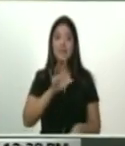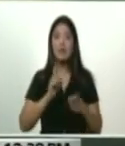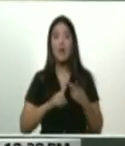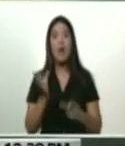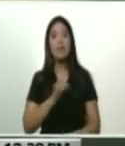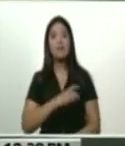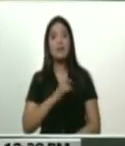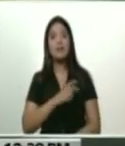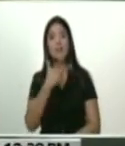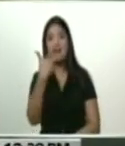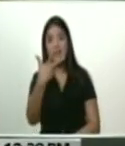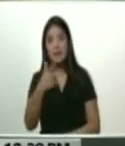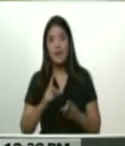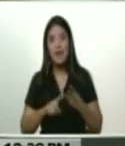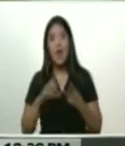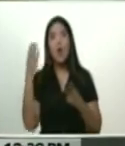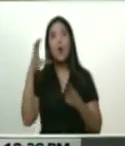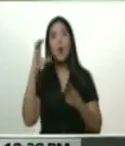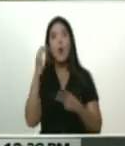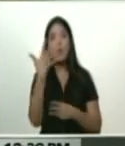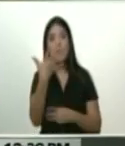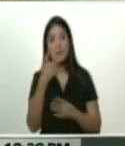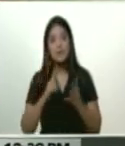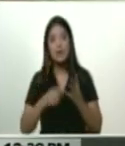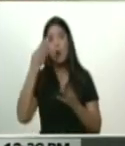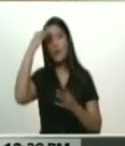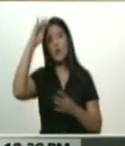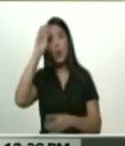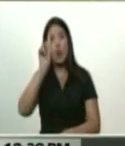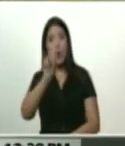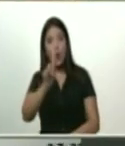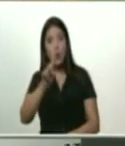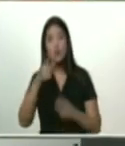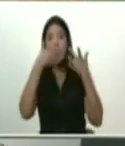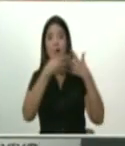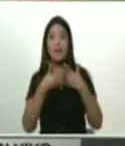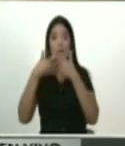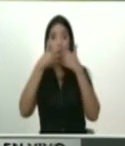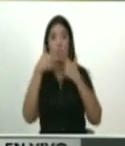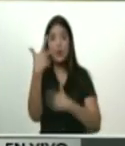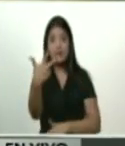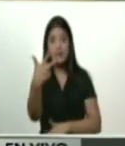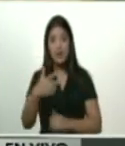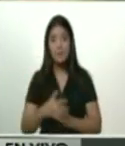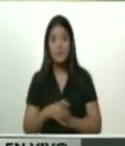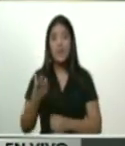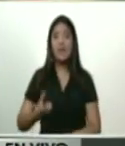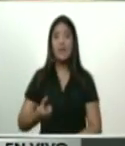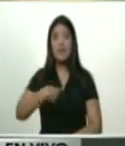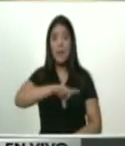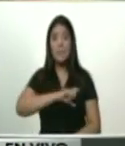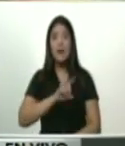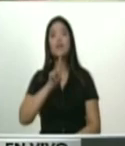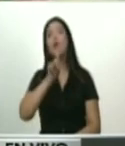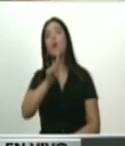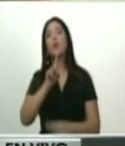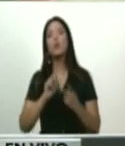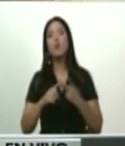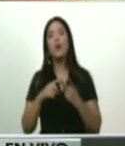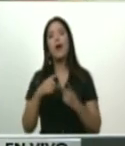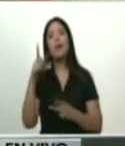Chile vienen 3, de Colombia 5, de Cuba 1, de Estados Unidos 3, de España 1, de Italia